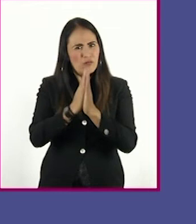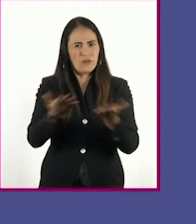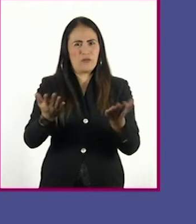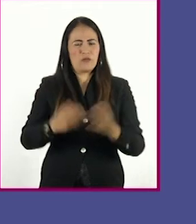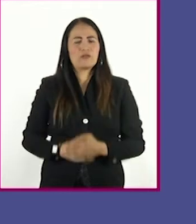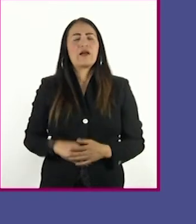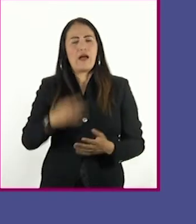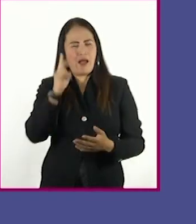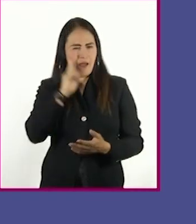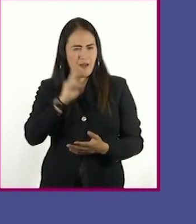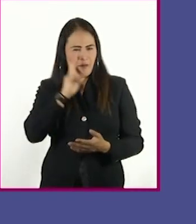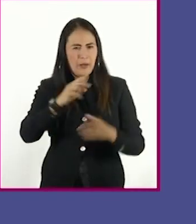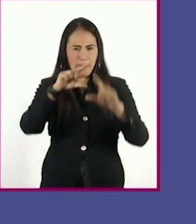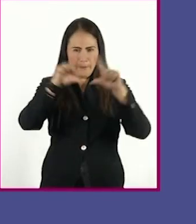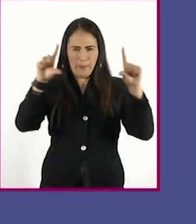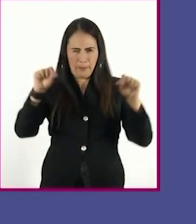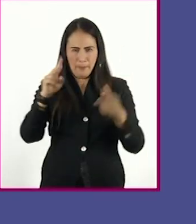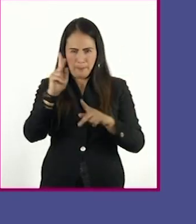un fragmento.